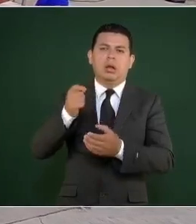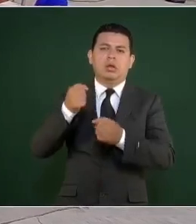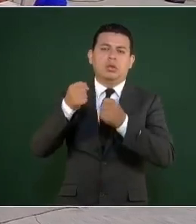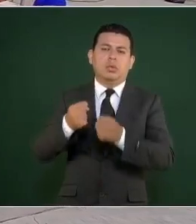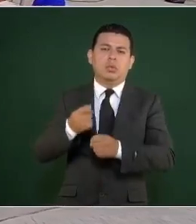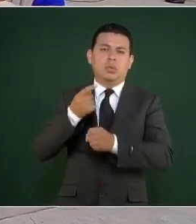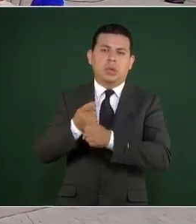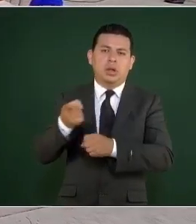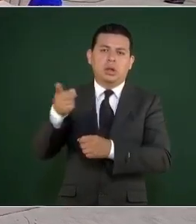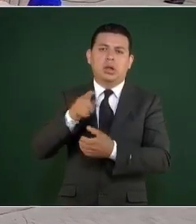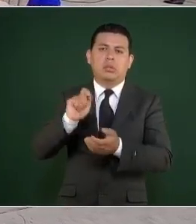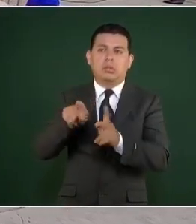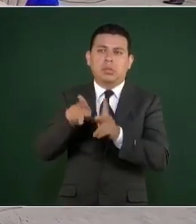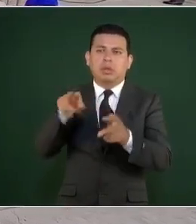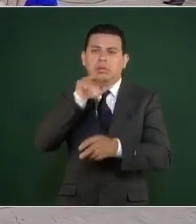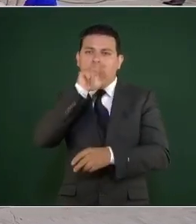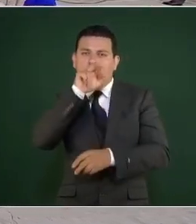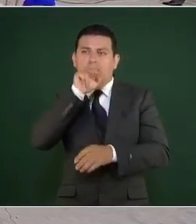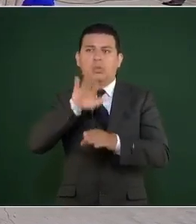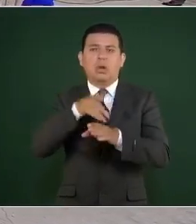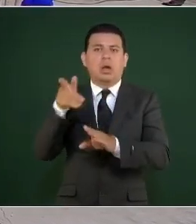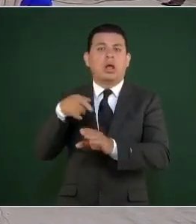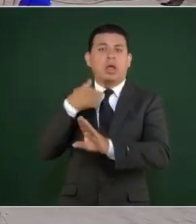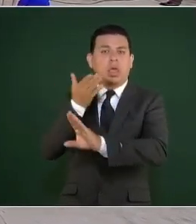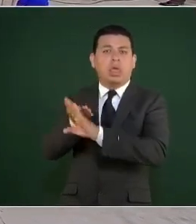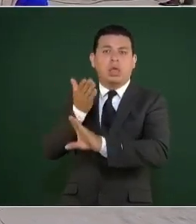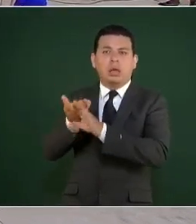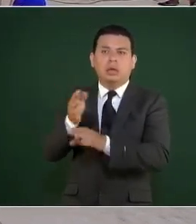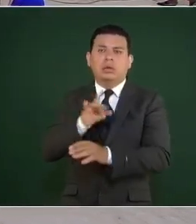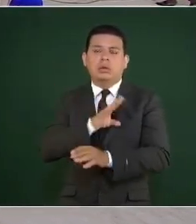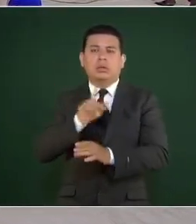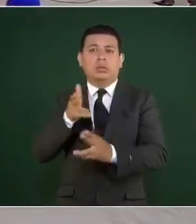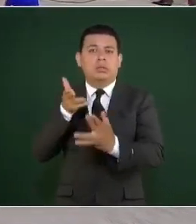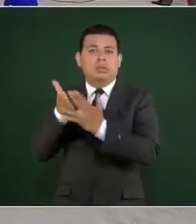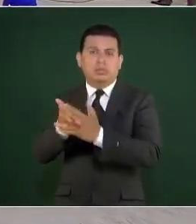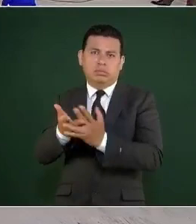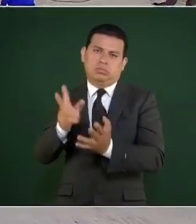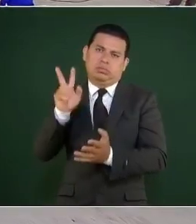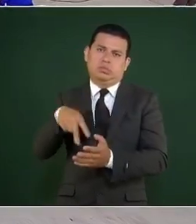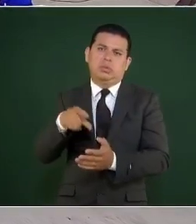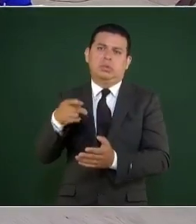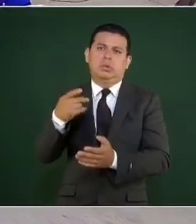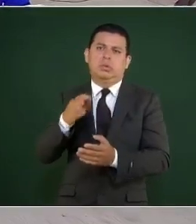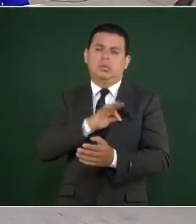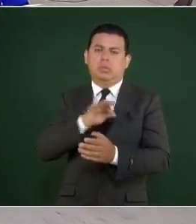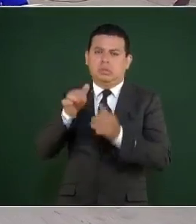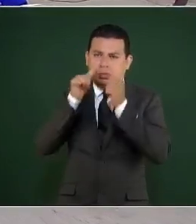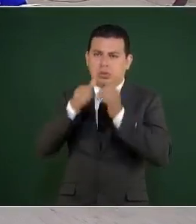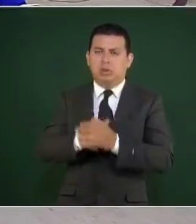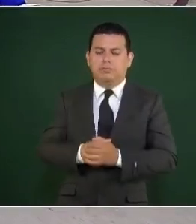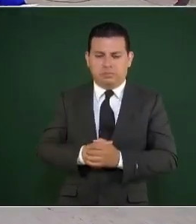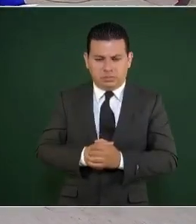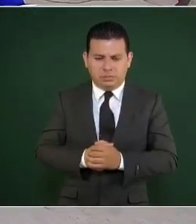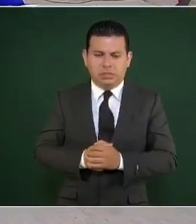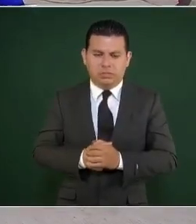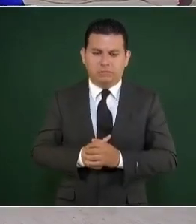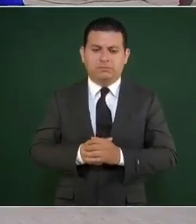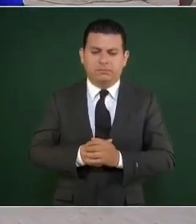seguridad en el tema periodístico, ha recibido amenazas, es un tema delicado, es un tema grave, ojalá lo puedan atender. Ya.